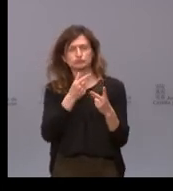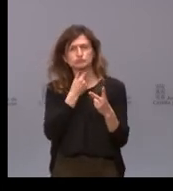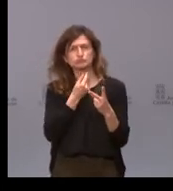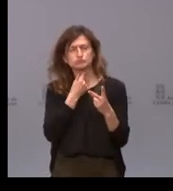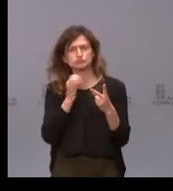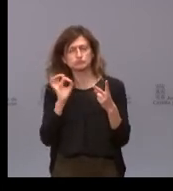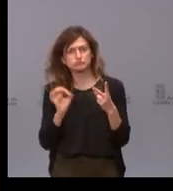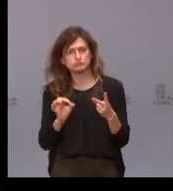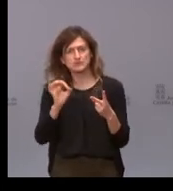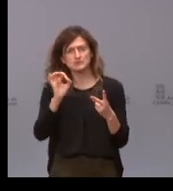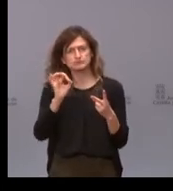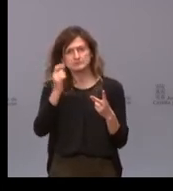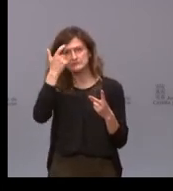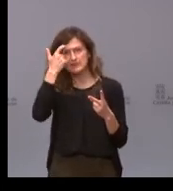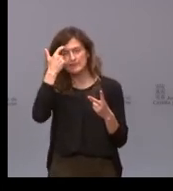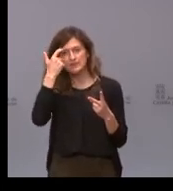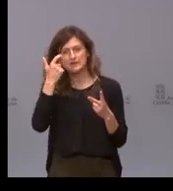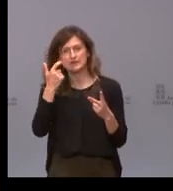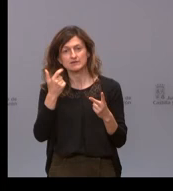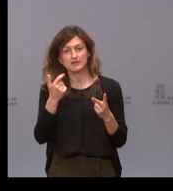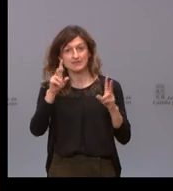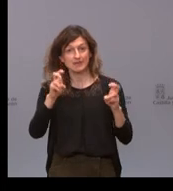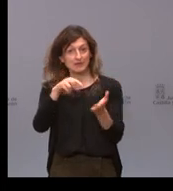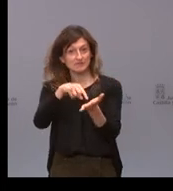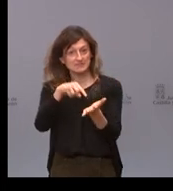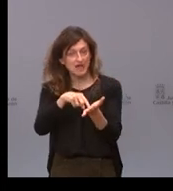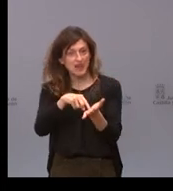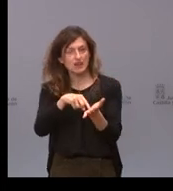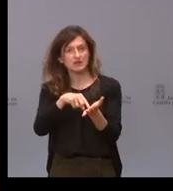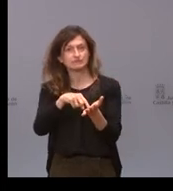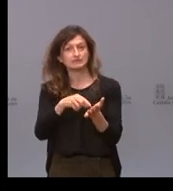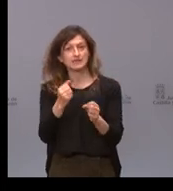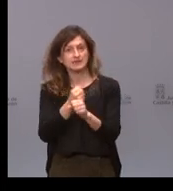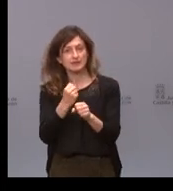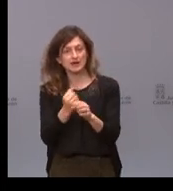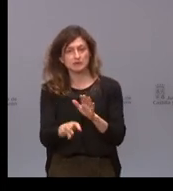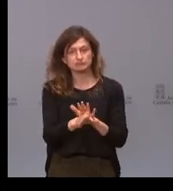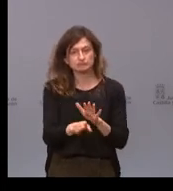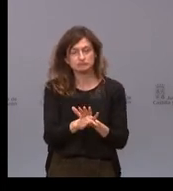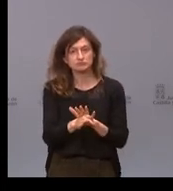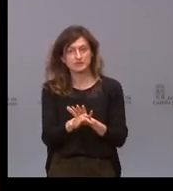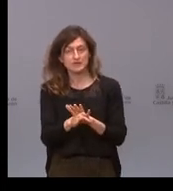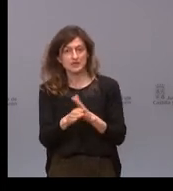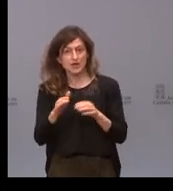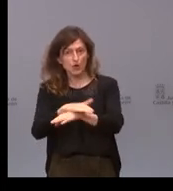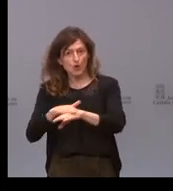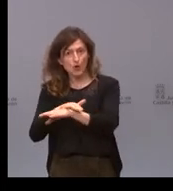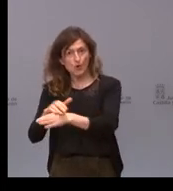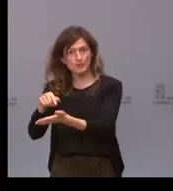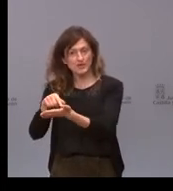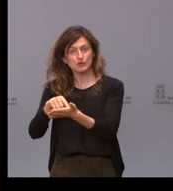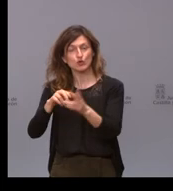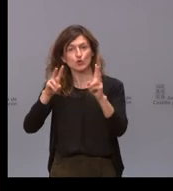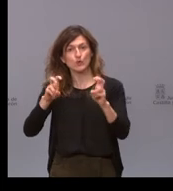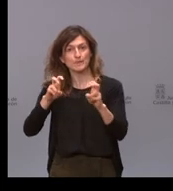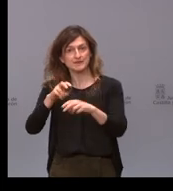saber hablando de mejoras fiscales si se continúa trabajando insistiendo al gobierno de cara a las nuevas medidas